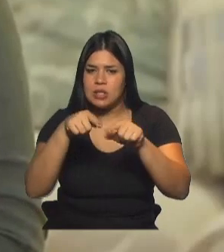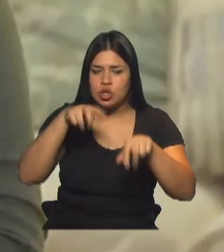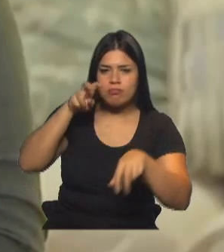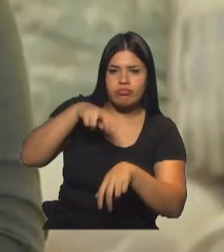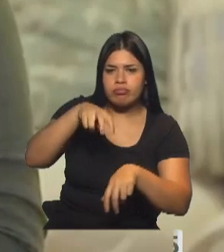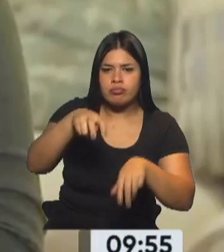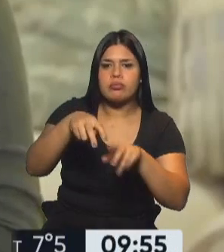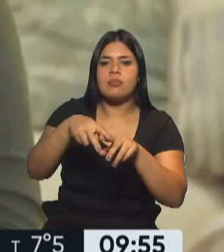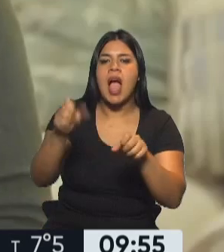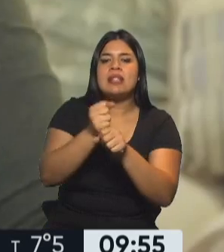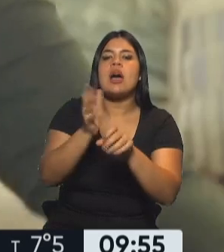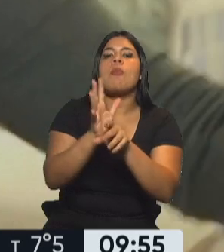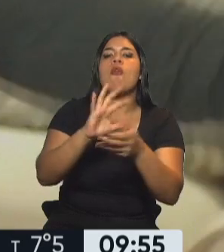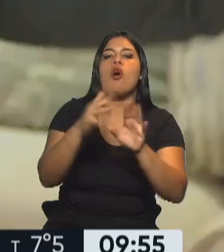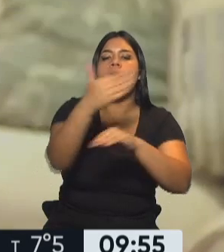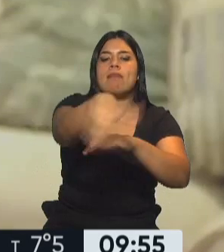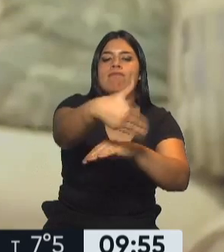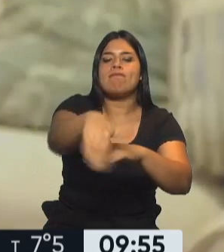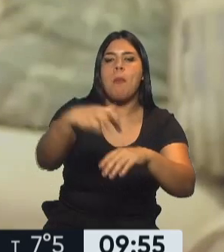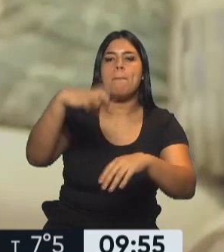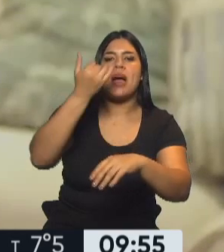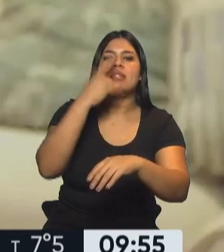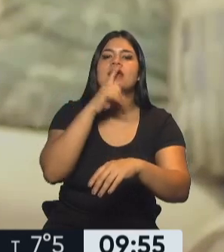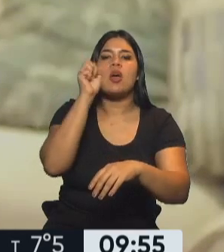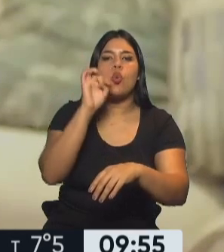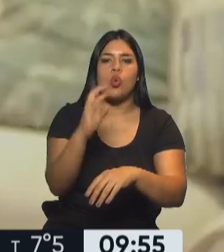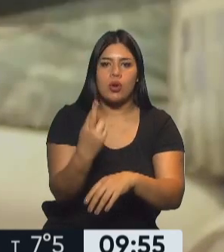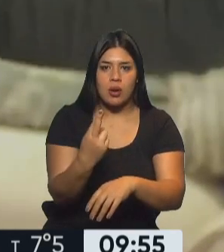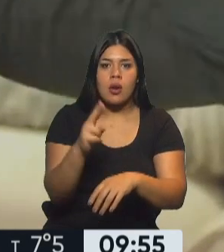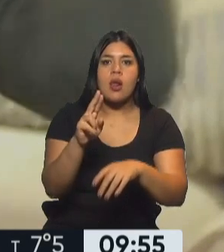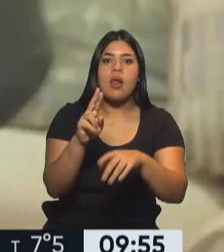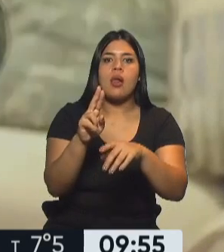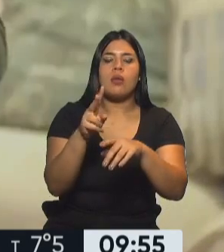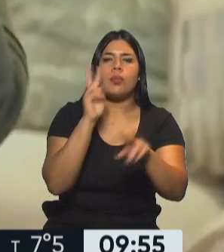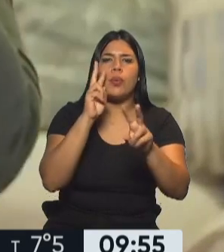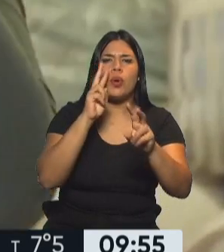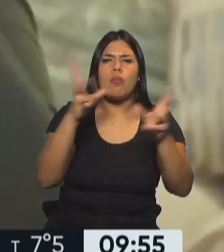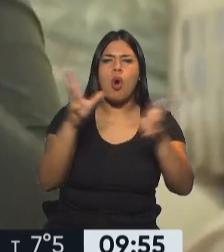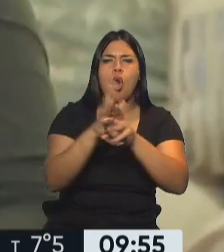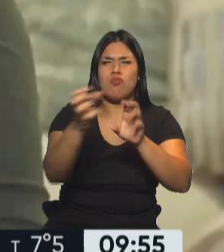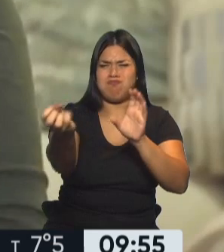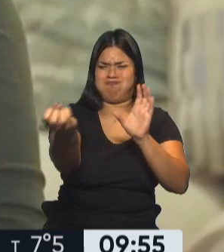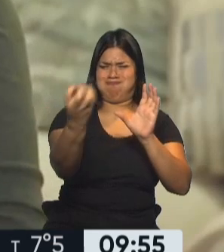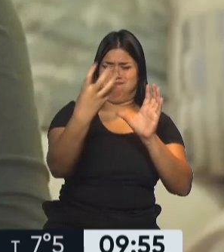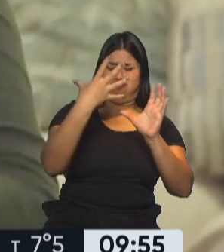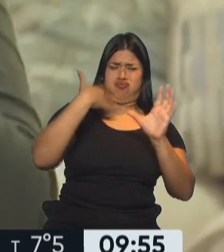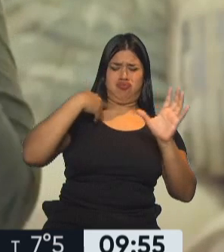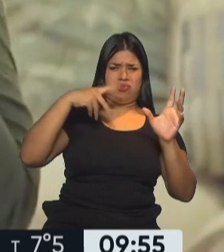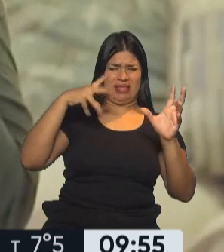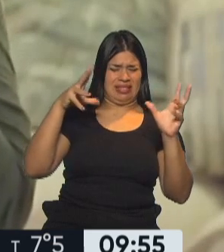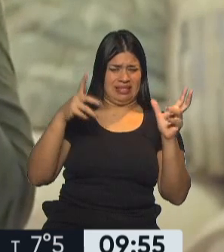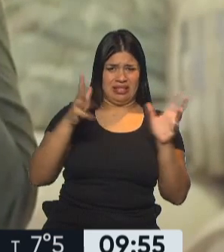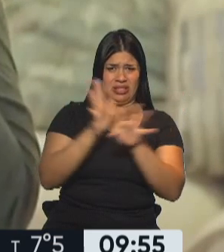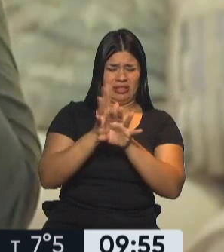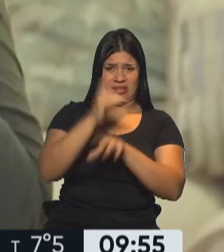de Pasteur, y lo que veo es un agujero gigante de luz que no, digamos, me ensegueció. Vuelvo